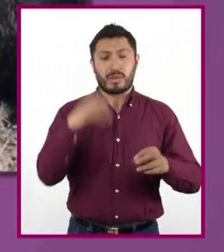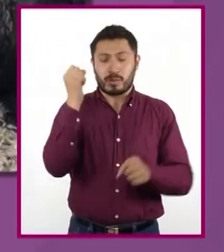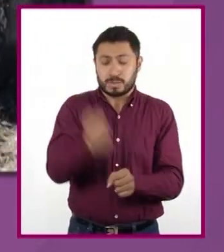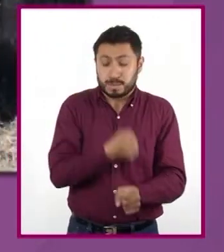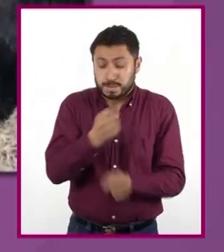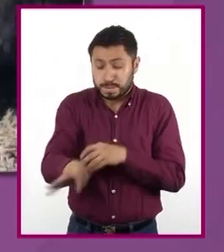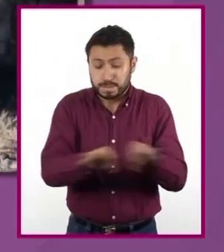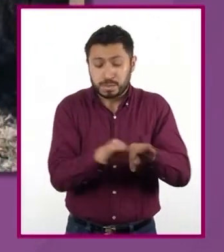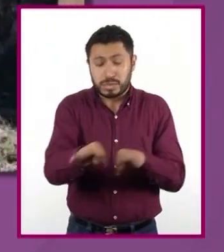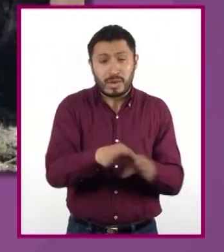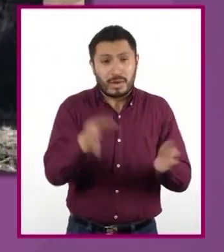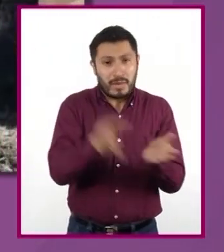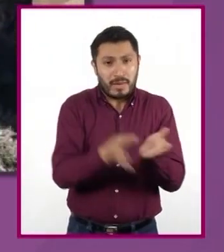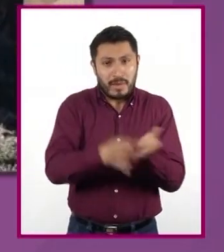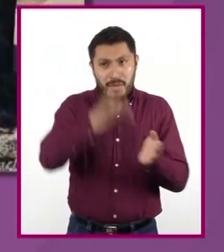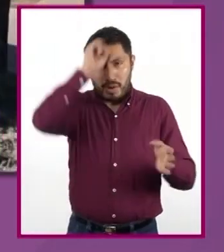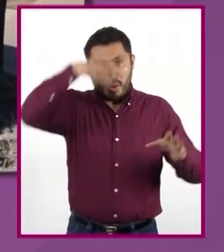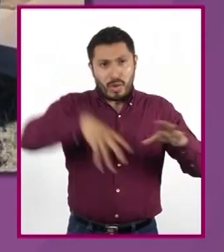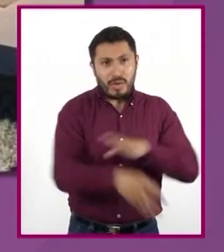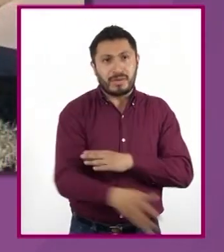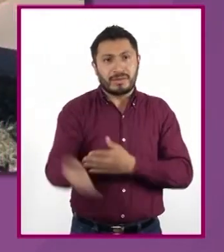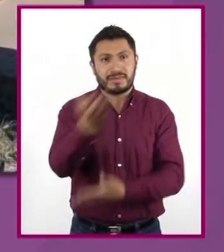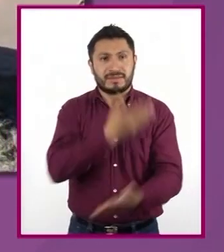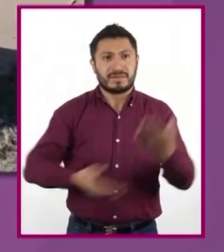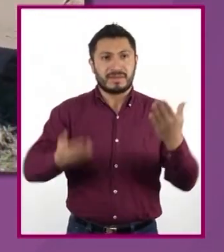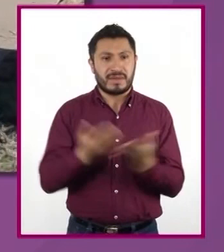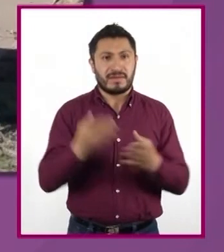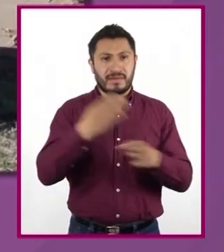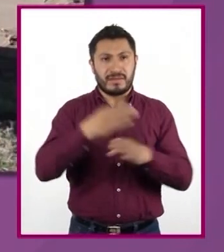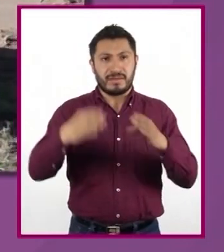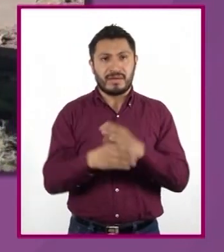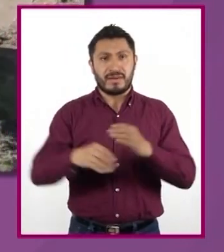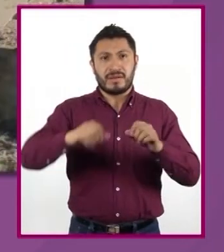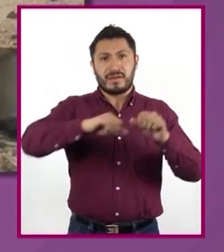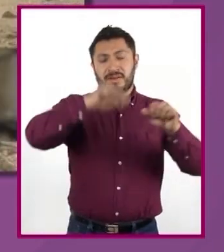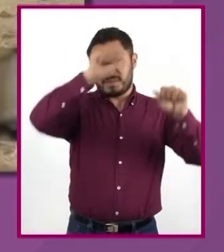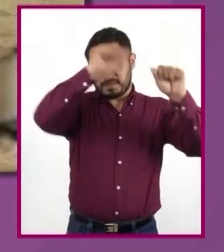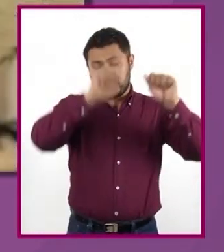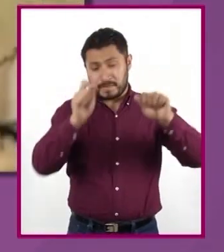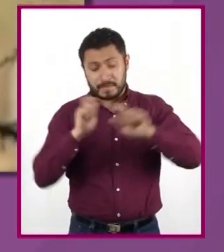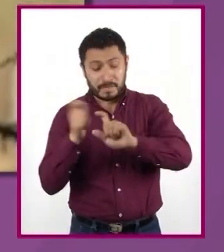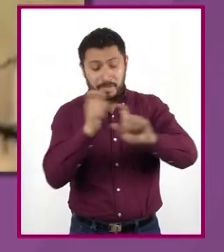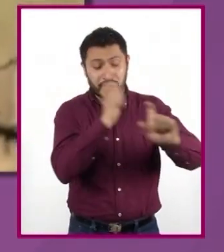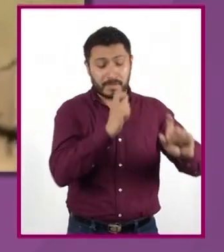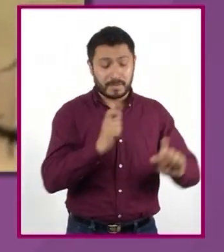explotación minera, de intercambio y de productos artesanales.